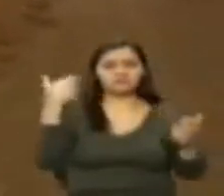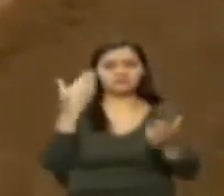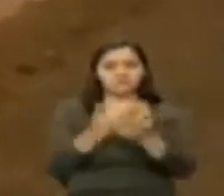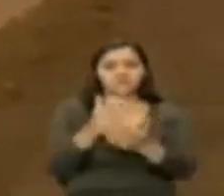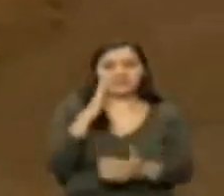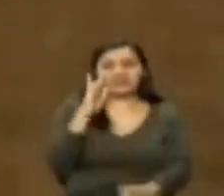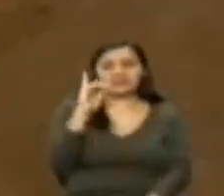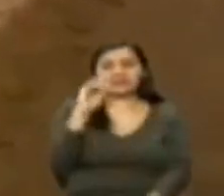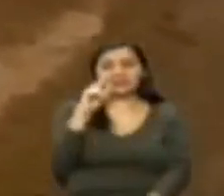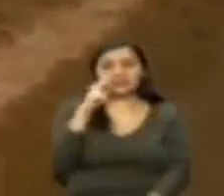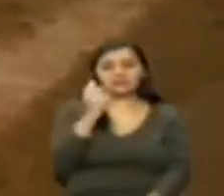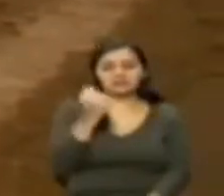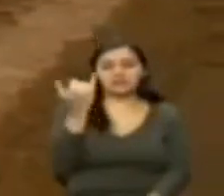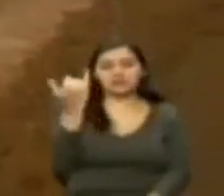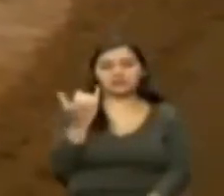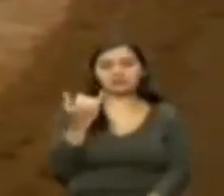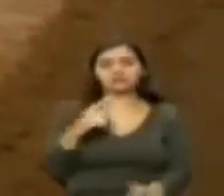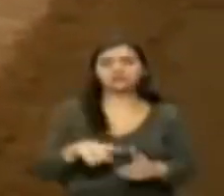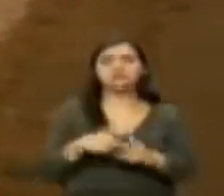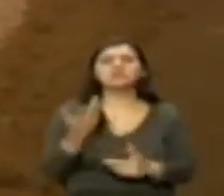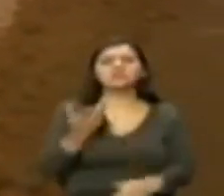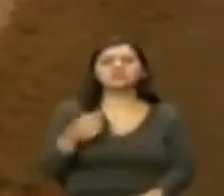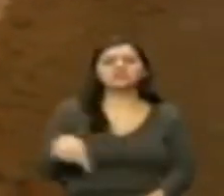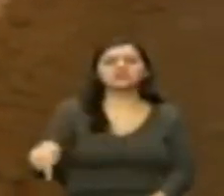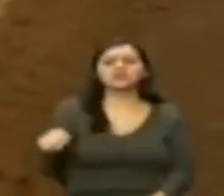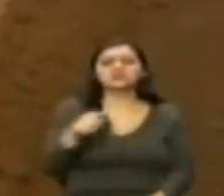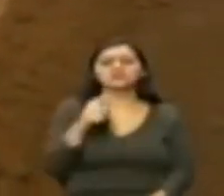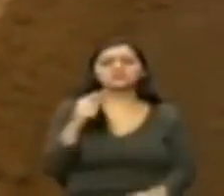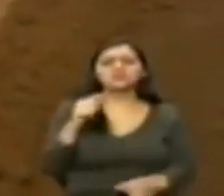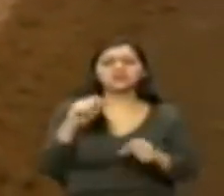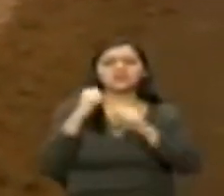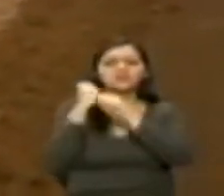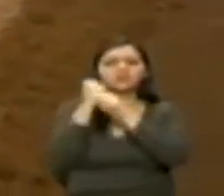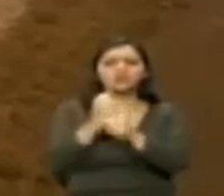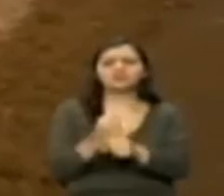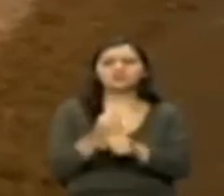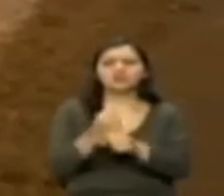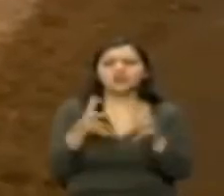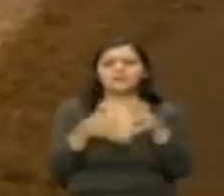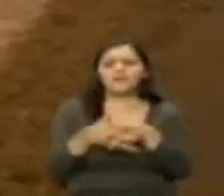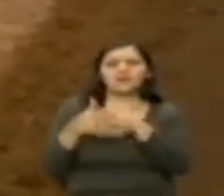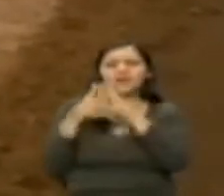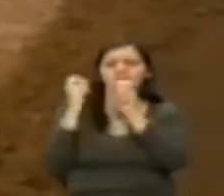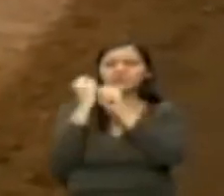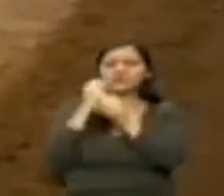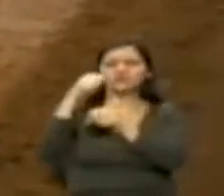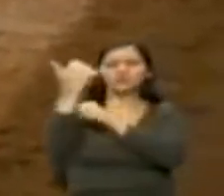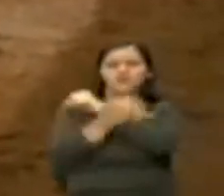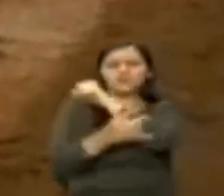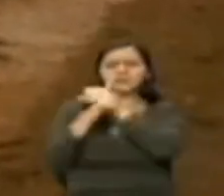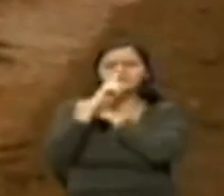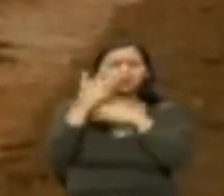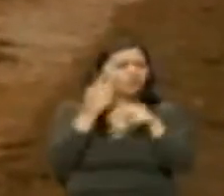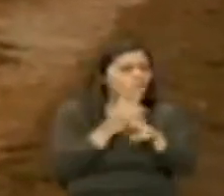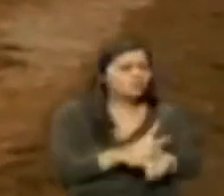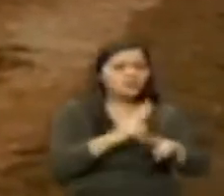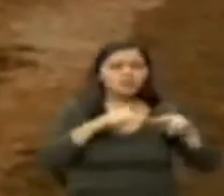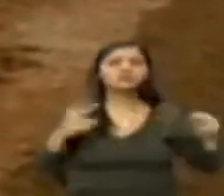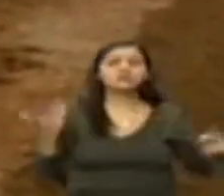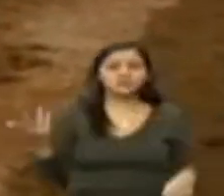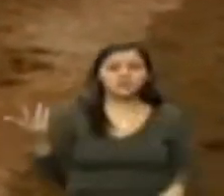presidente. Entonces, nuestra operación es de inmediato. ¿Dónde están esas ONG pues, que vienen a reclamar por la selva? Miren esto en plena selva. ¿Saben lo que va a ocasionar esto?